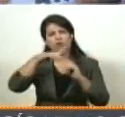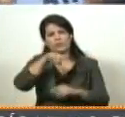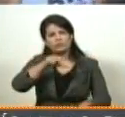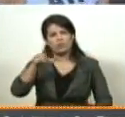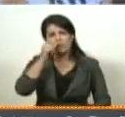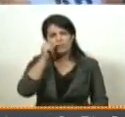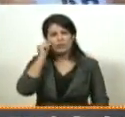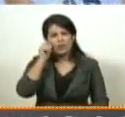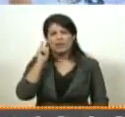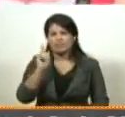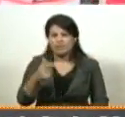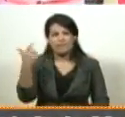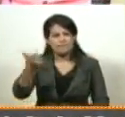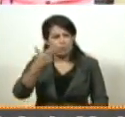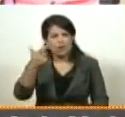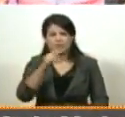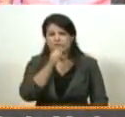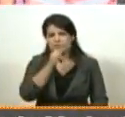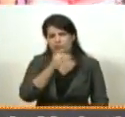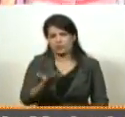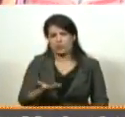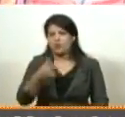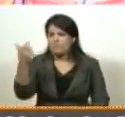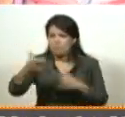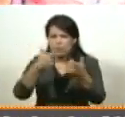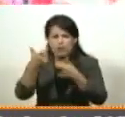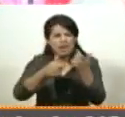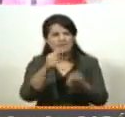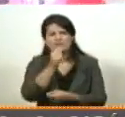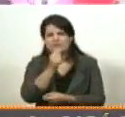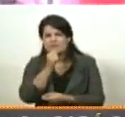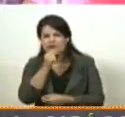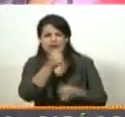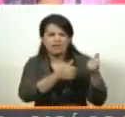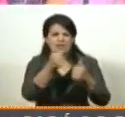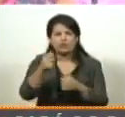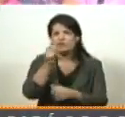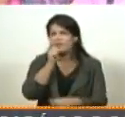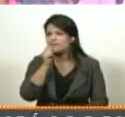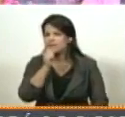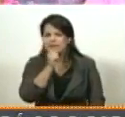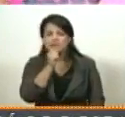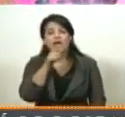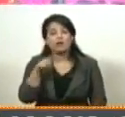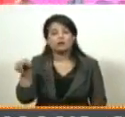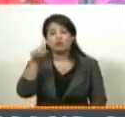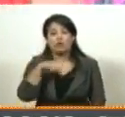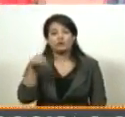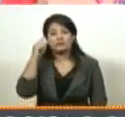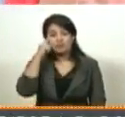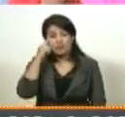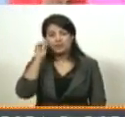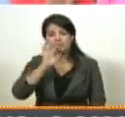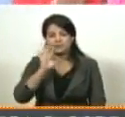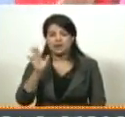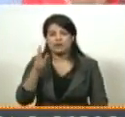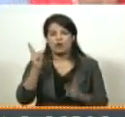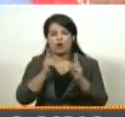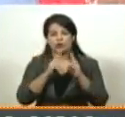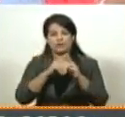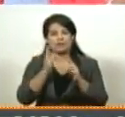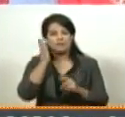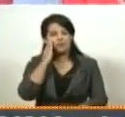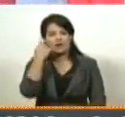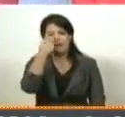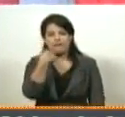electores que busquen la información de quiénes son sus candidatos y sus candidatas para que vayan conociendo y sepan por